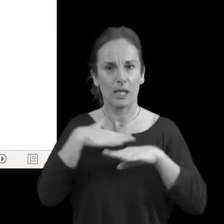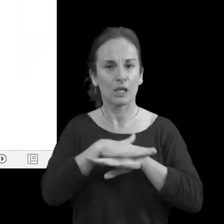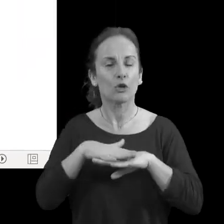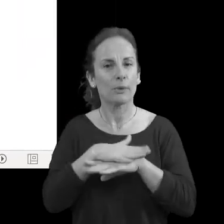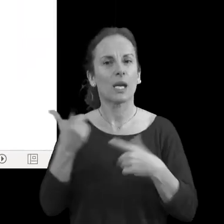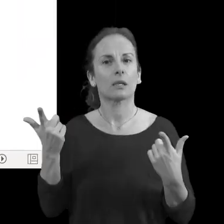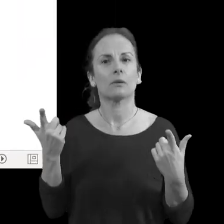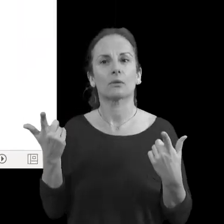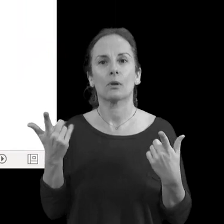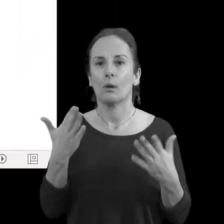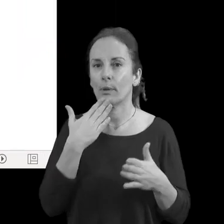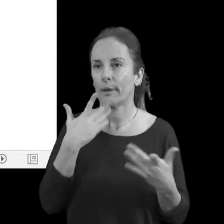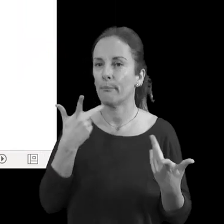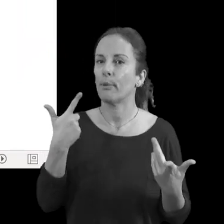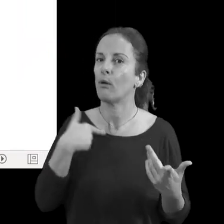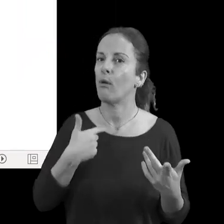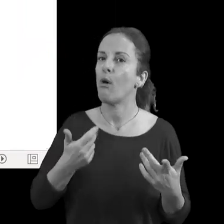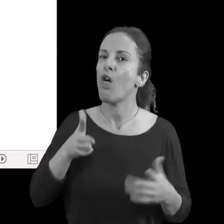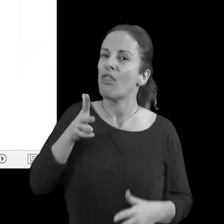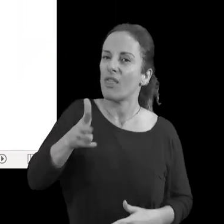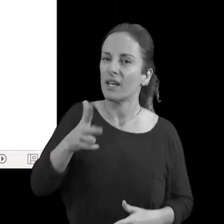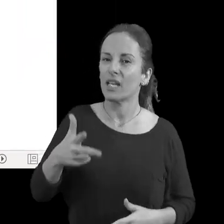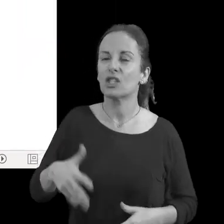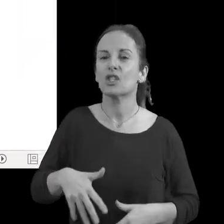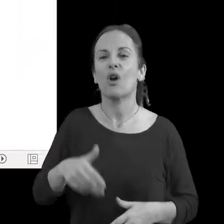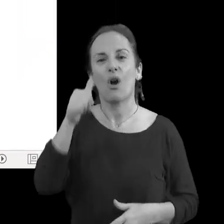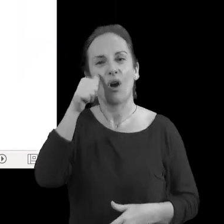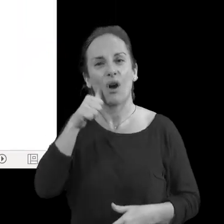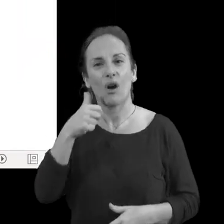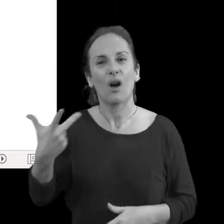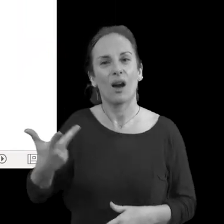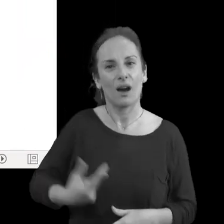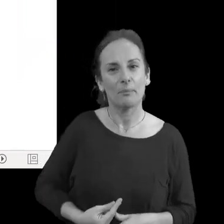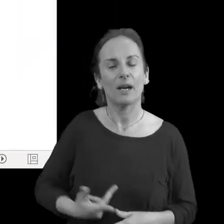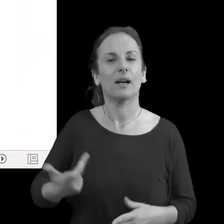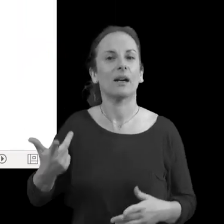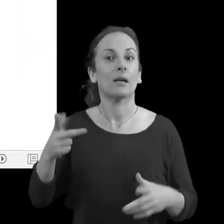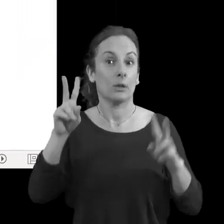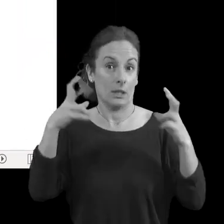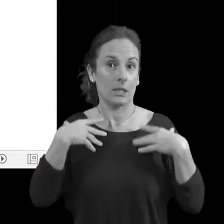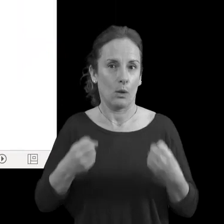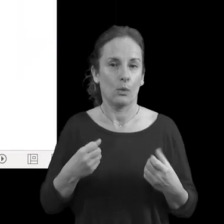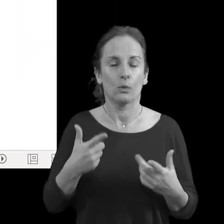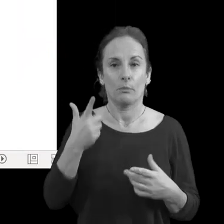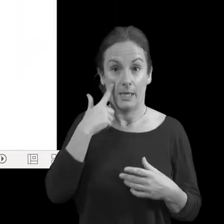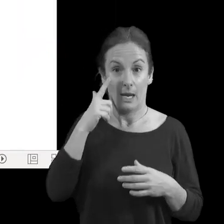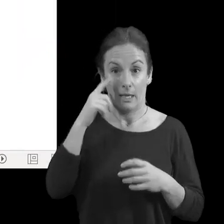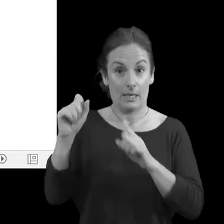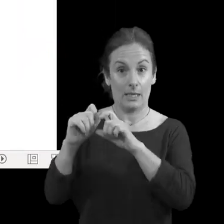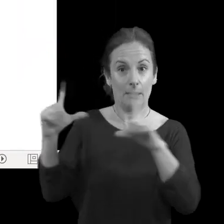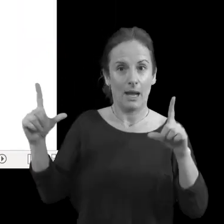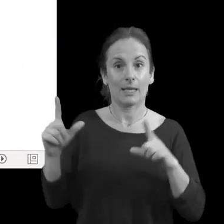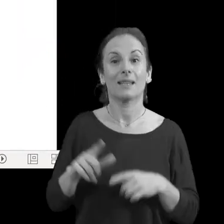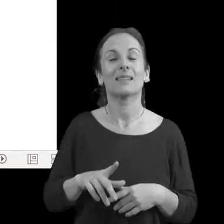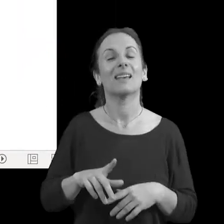en el acceso a las técnicas de reproducción asistida, en el ámbito de la salud, os traía esta imagen, ¿no? Que es de un colectivo del SD, los años